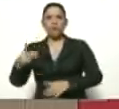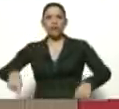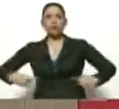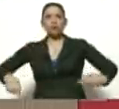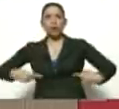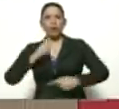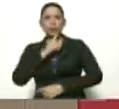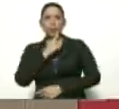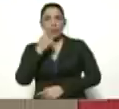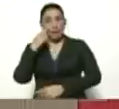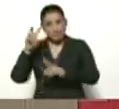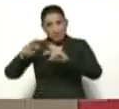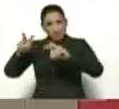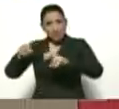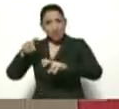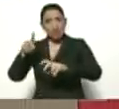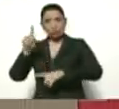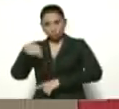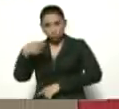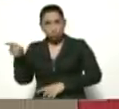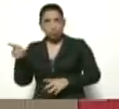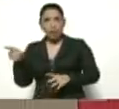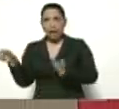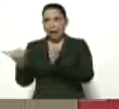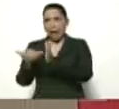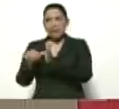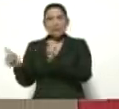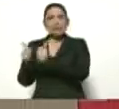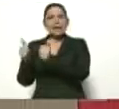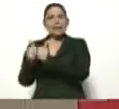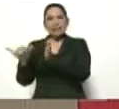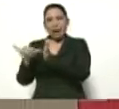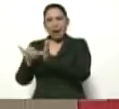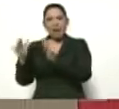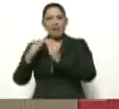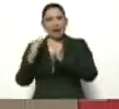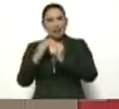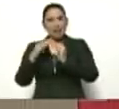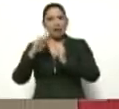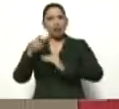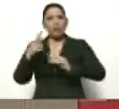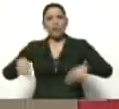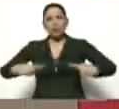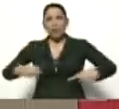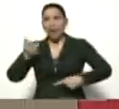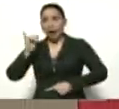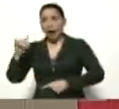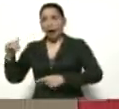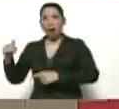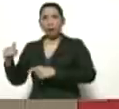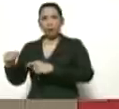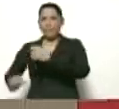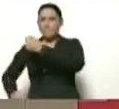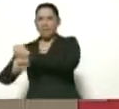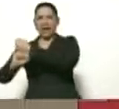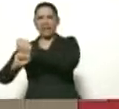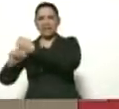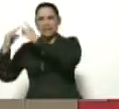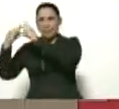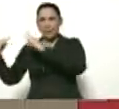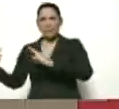investiguen si no es cierto que al lado de la finca doble rueda hay una hay una central como un campamento